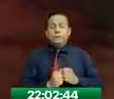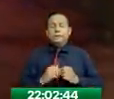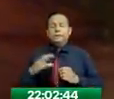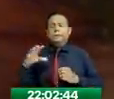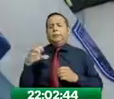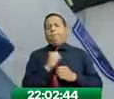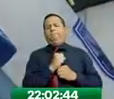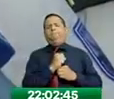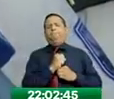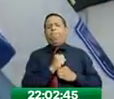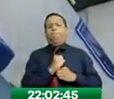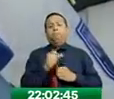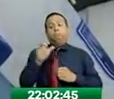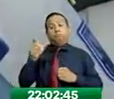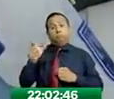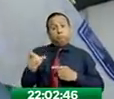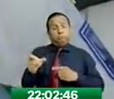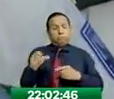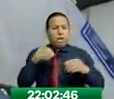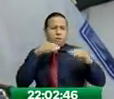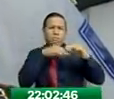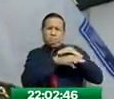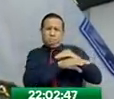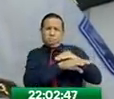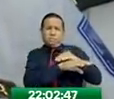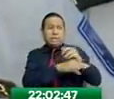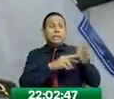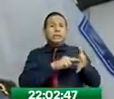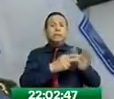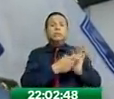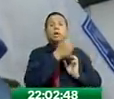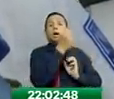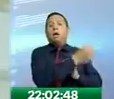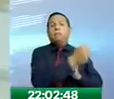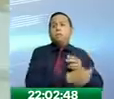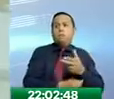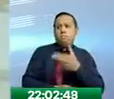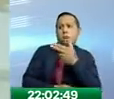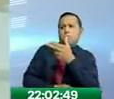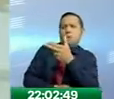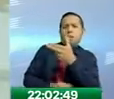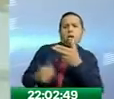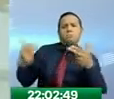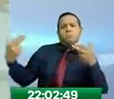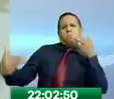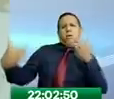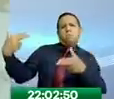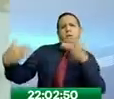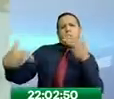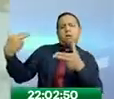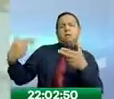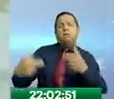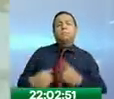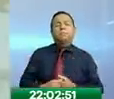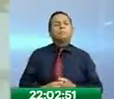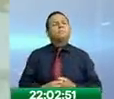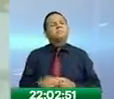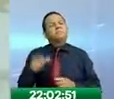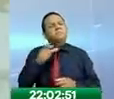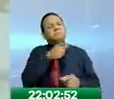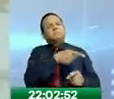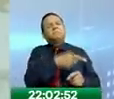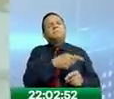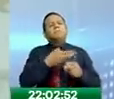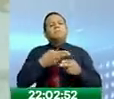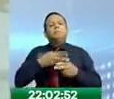hipótesis, que al interior la persona hoy fallecida también habría respondido al ataque. El hombre fue identificado como Víctor Carranza,